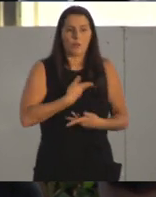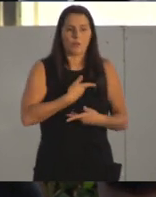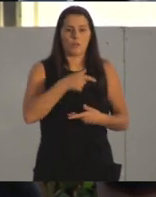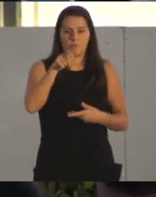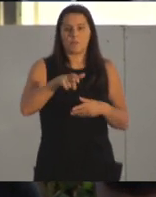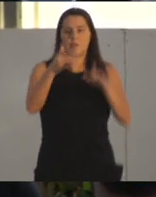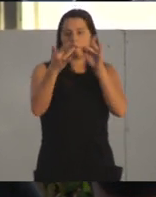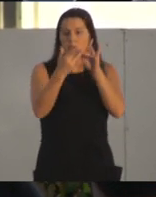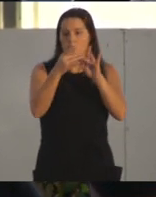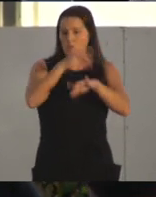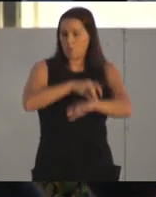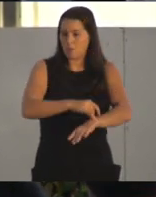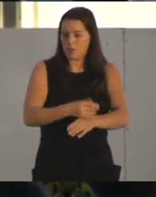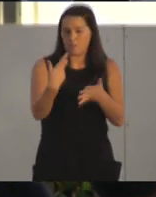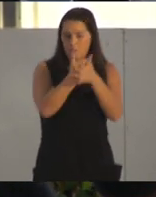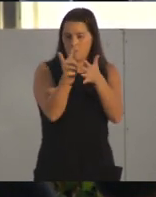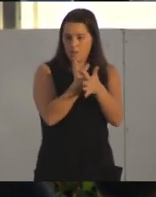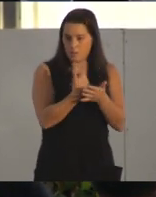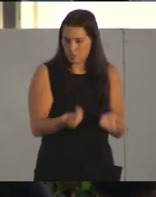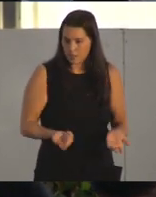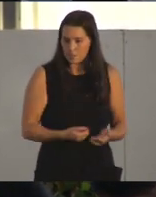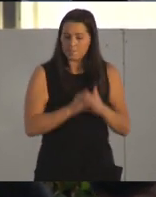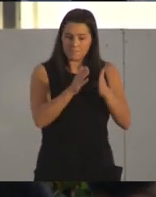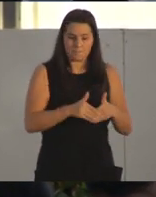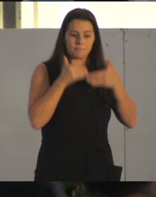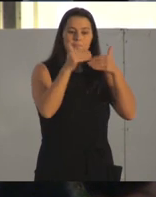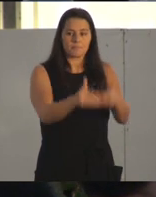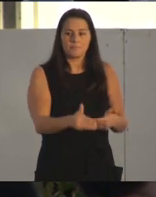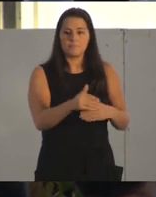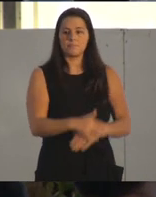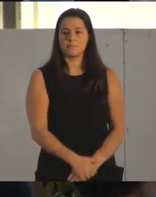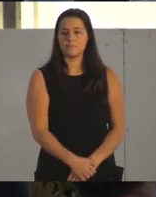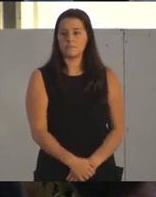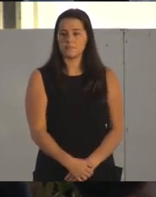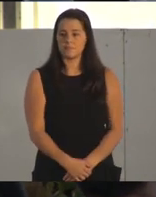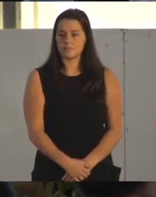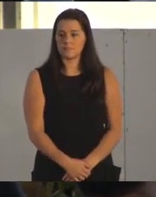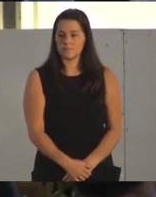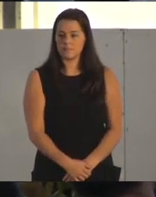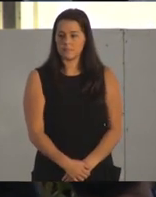estos médicos. Siguiente paso sería,